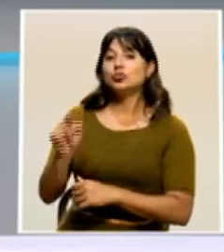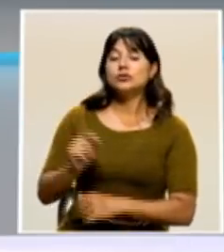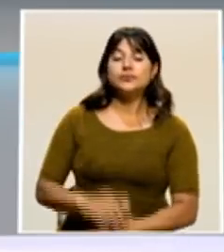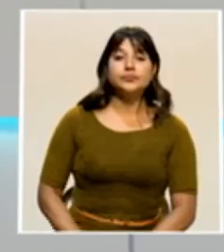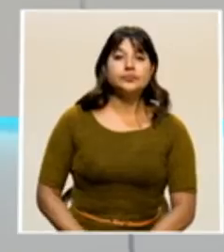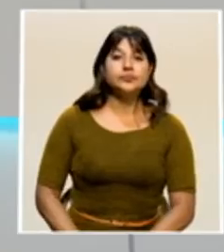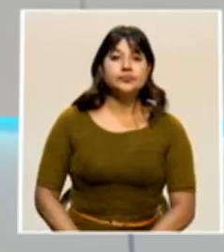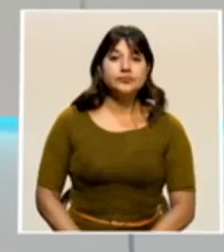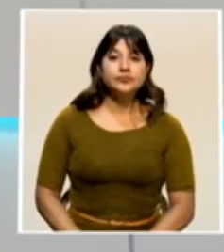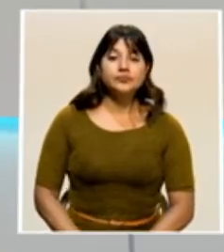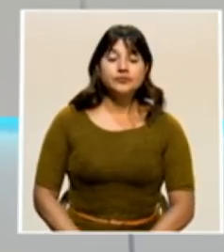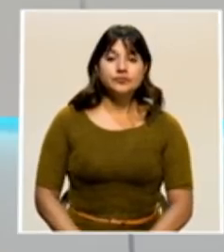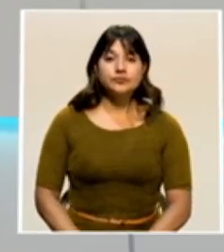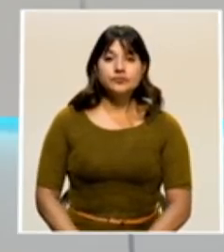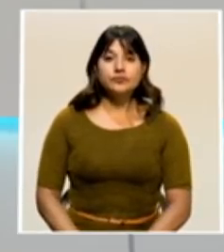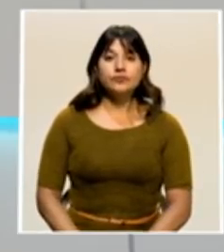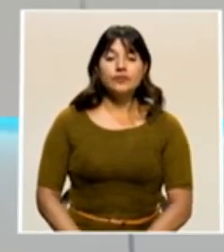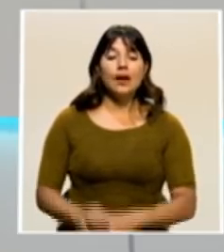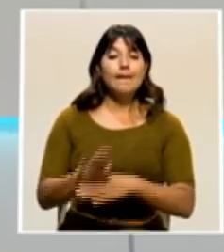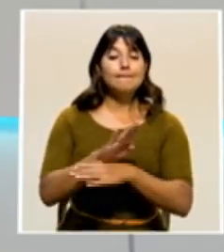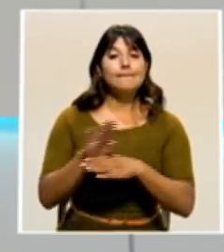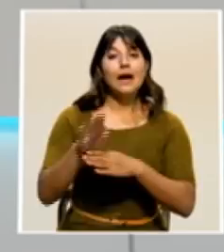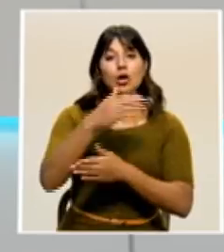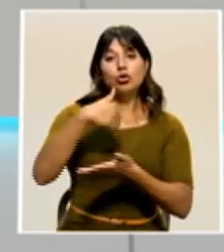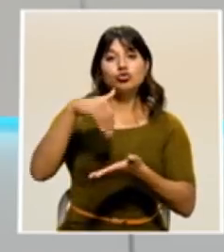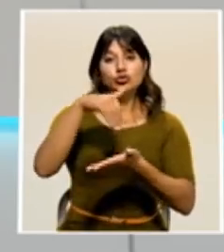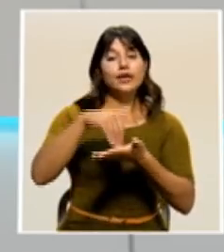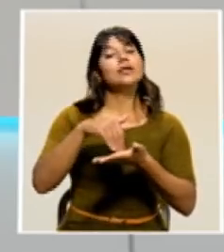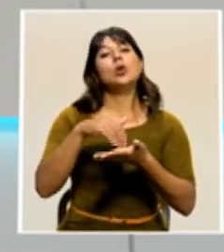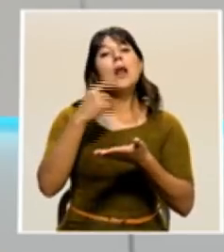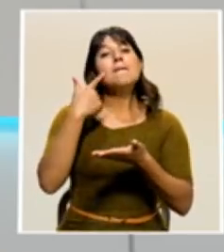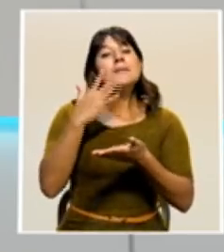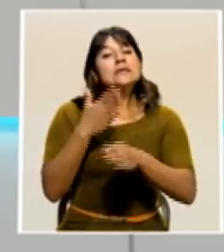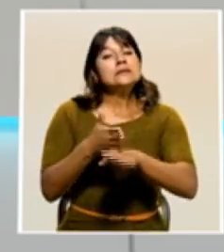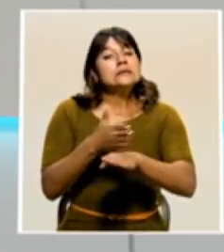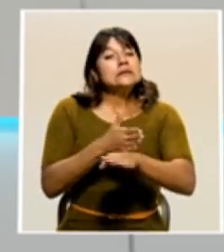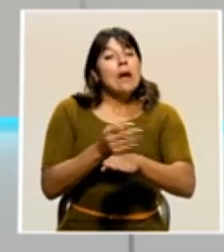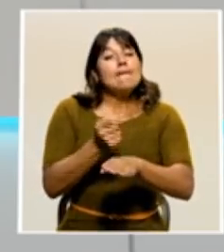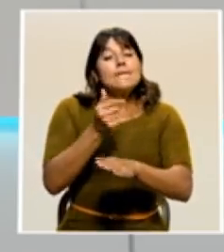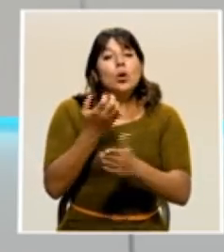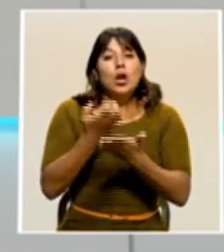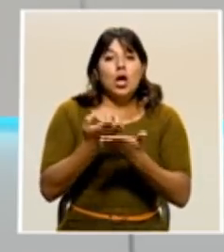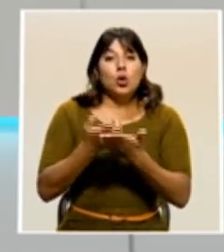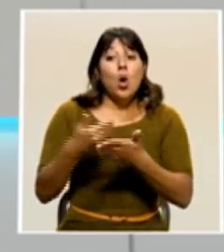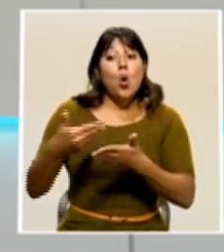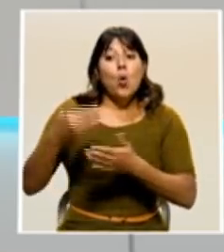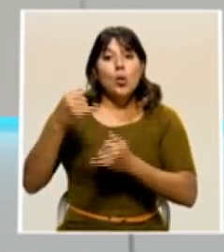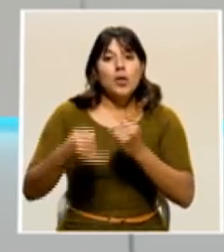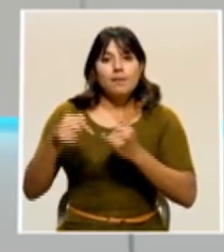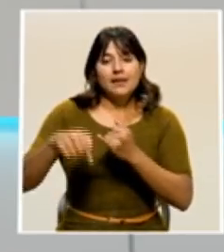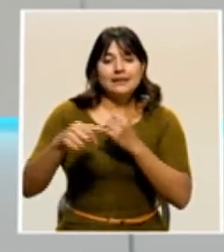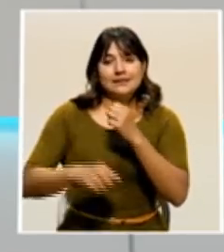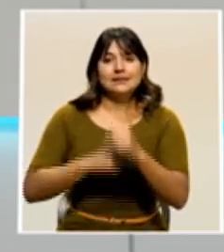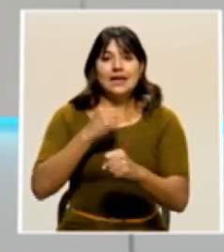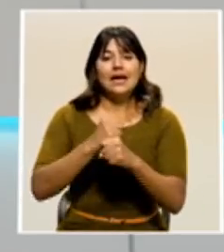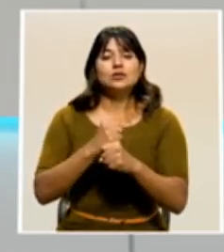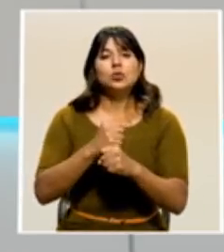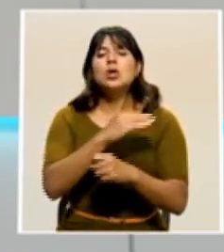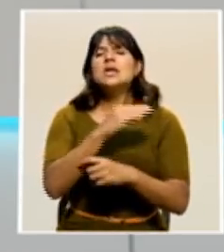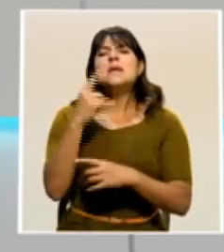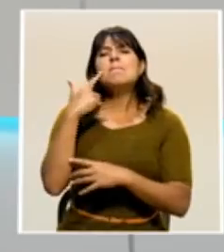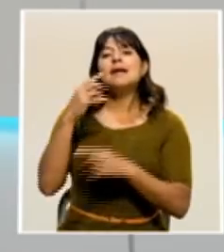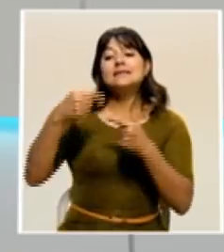Ernesto. El Banco Central prevé una leve mejoría en la economía al cierre del año y se proyecta para